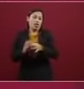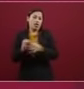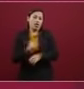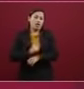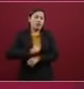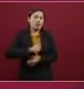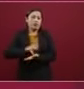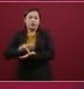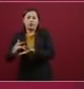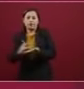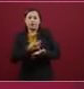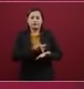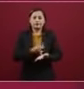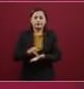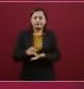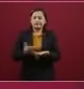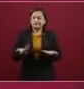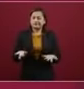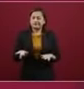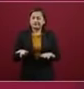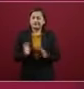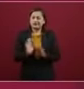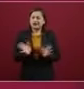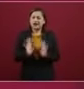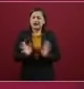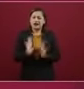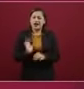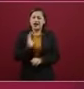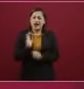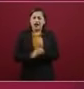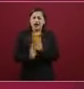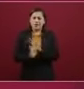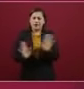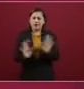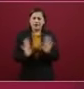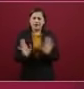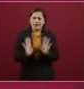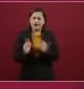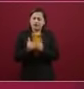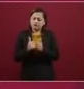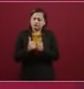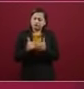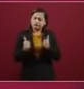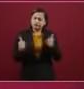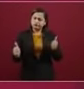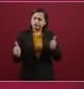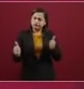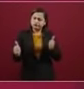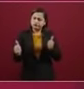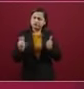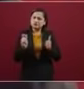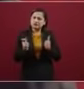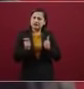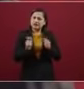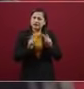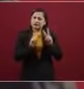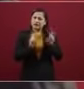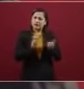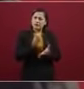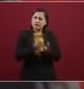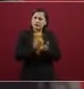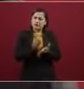mutuamente. Entonces eso se termina, hay una separación entre poder económico y